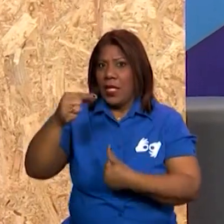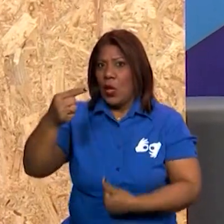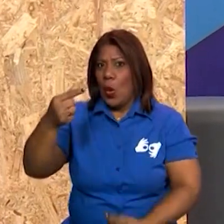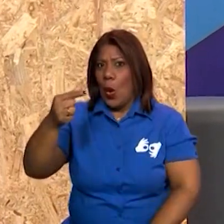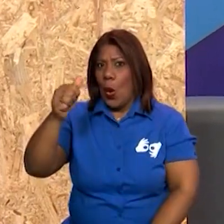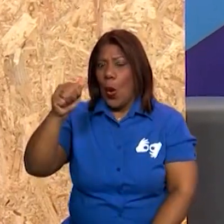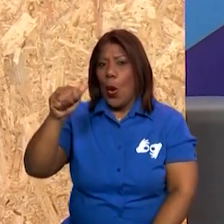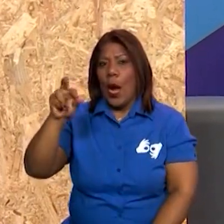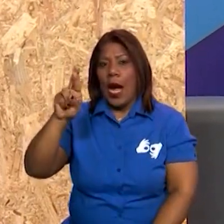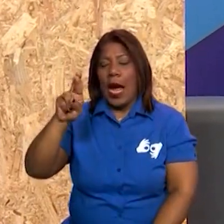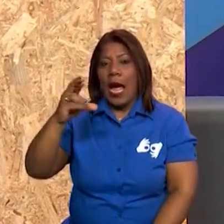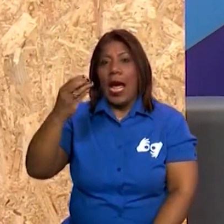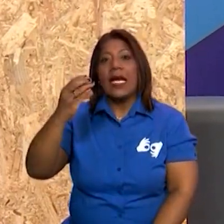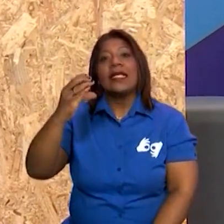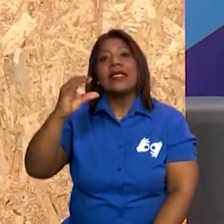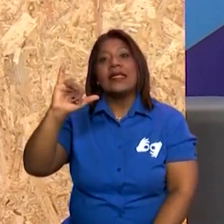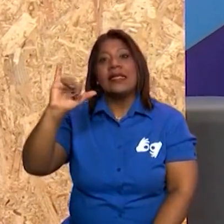un